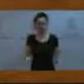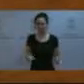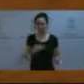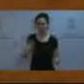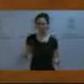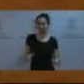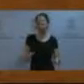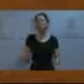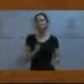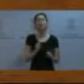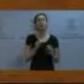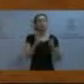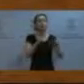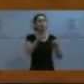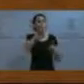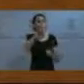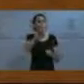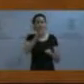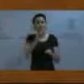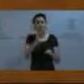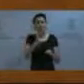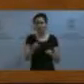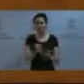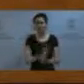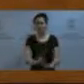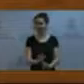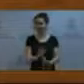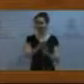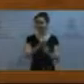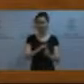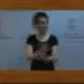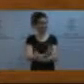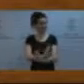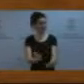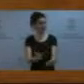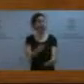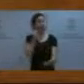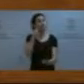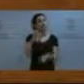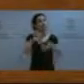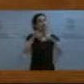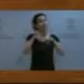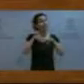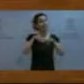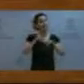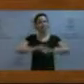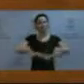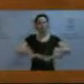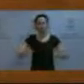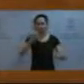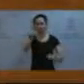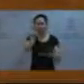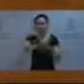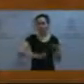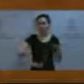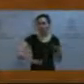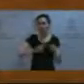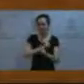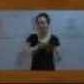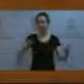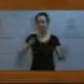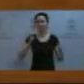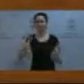los que nunca rindieron cuentas, ni enviaron facturas, ni hicieron auditorías, ni confeccionaron memorias anuales económicas y de